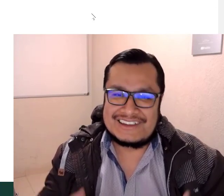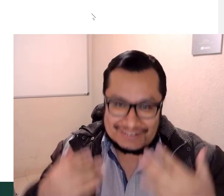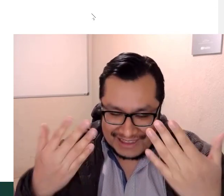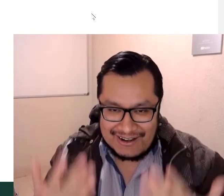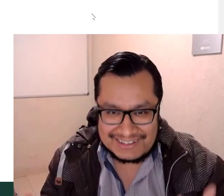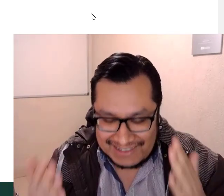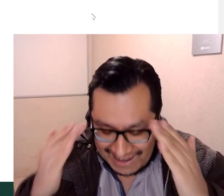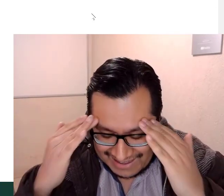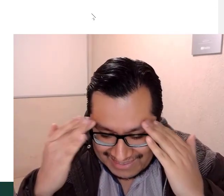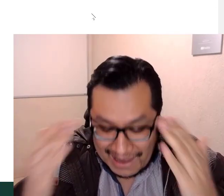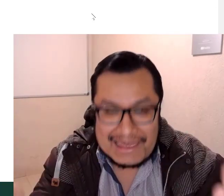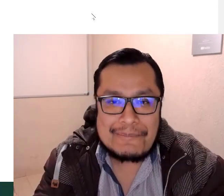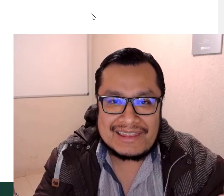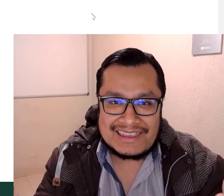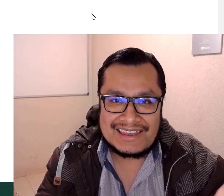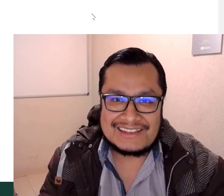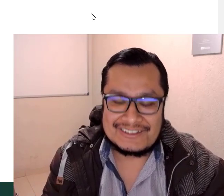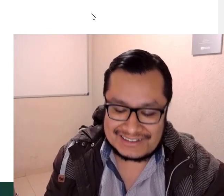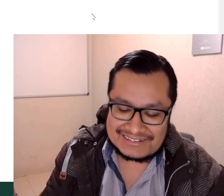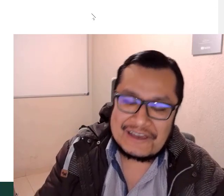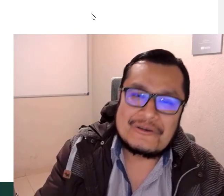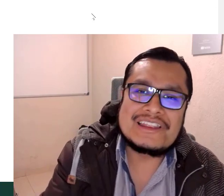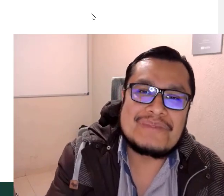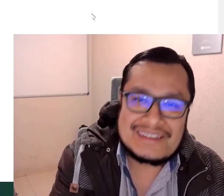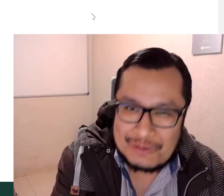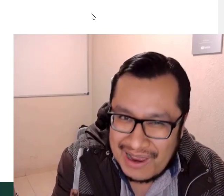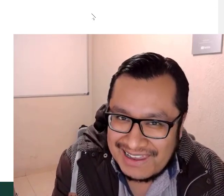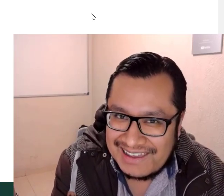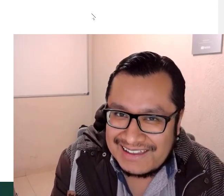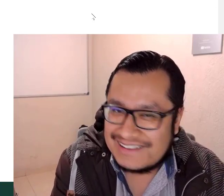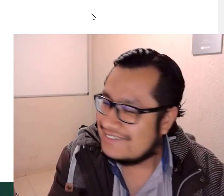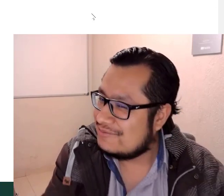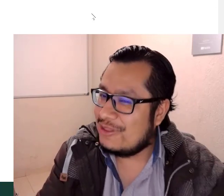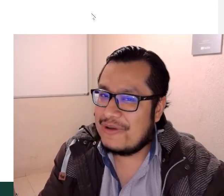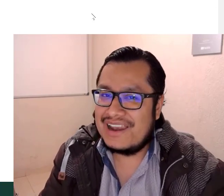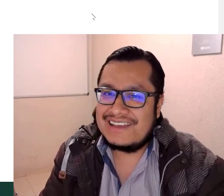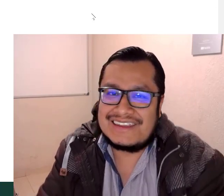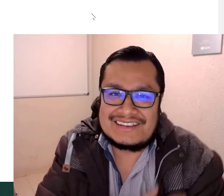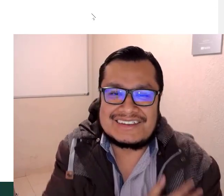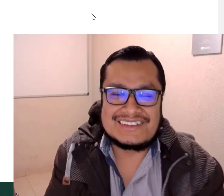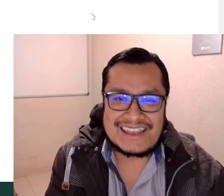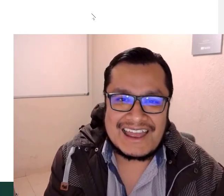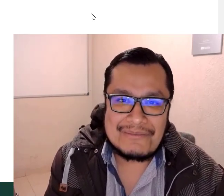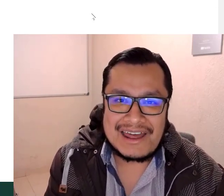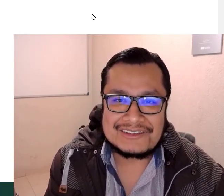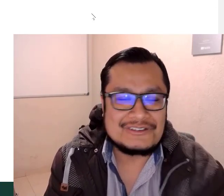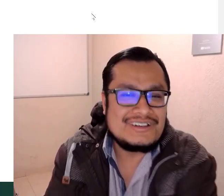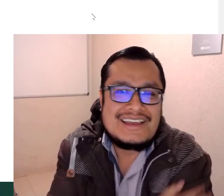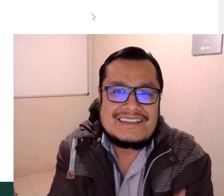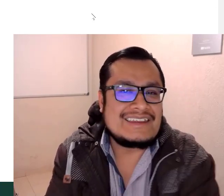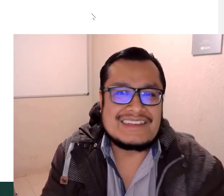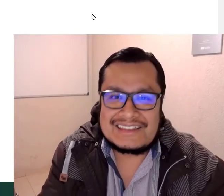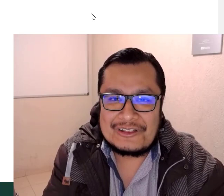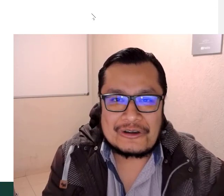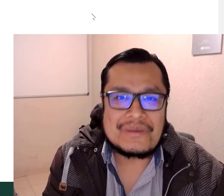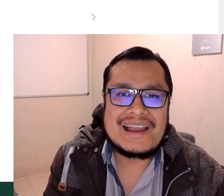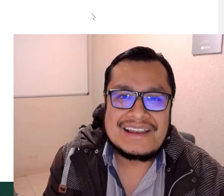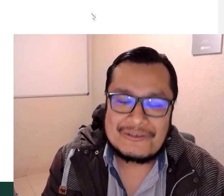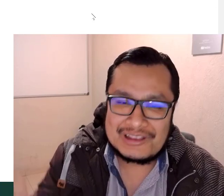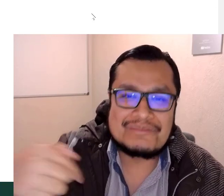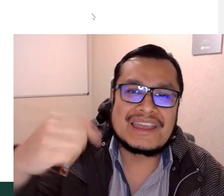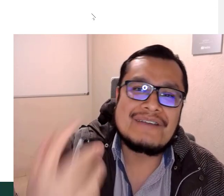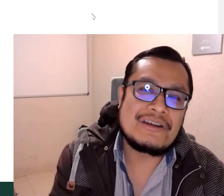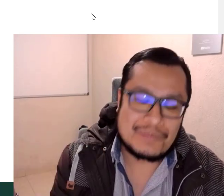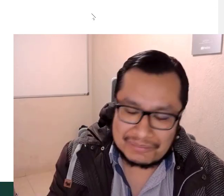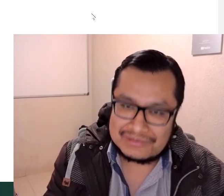vez donde cierto y ahora sí ya ya ya aprendí entonces cuenta me duele no duele sientes que se te cae el brazo se siente normal